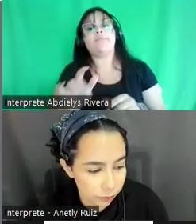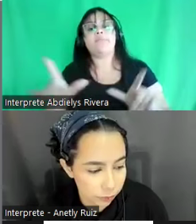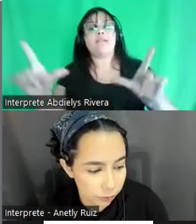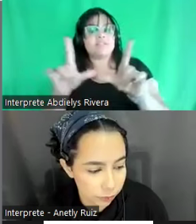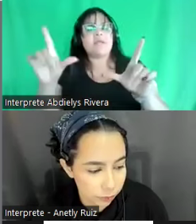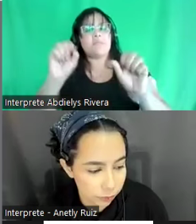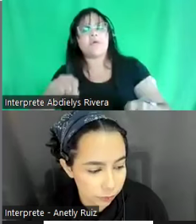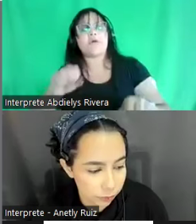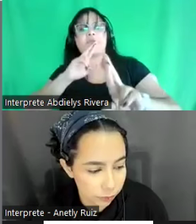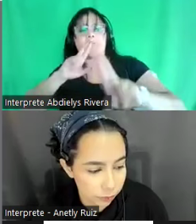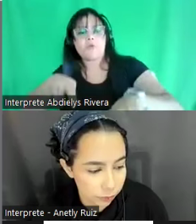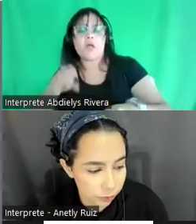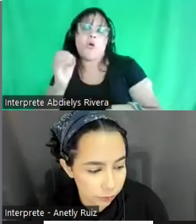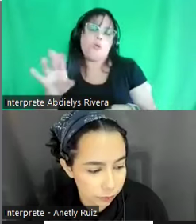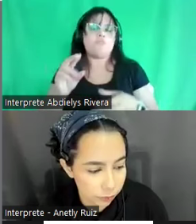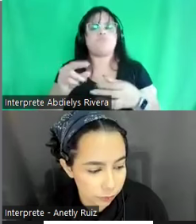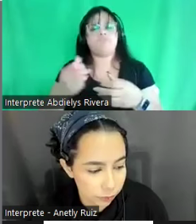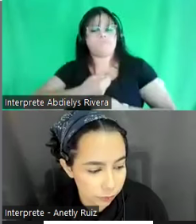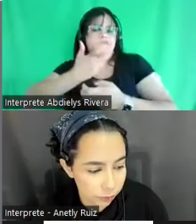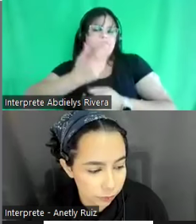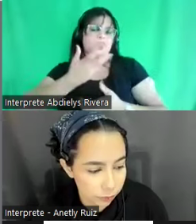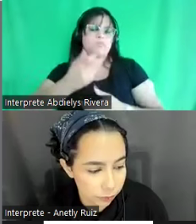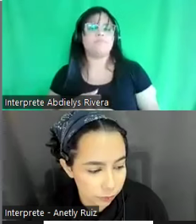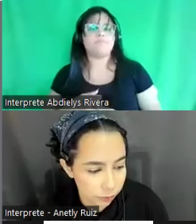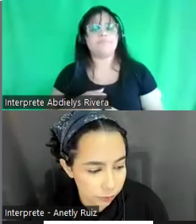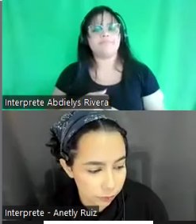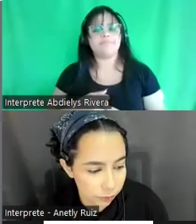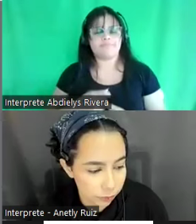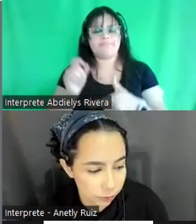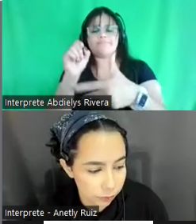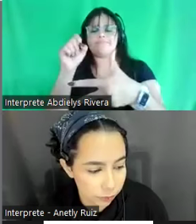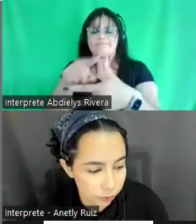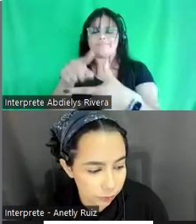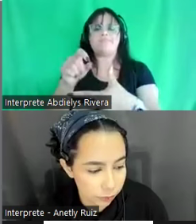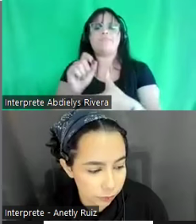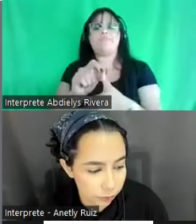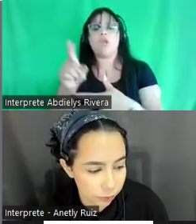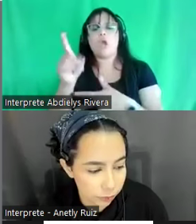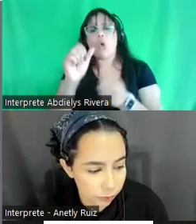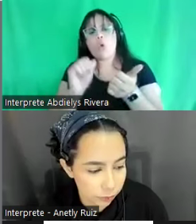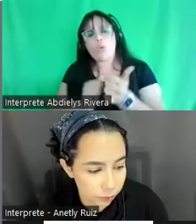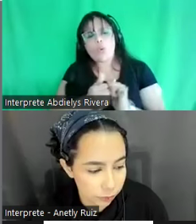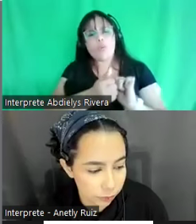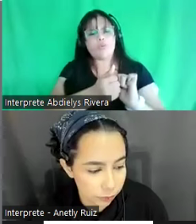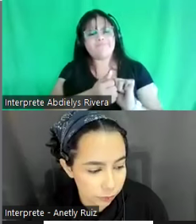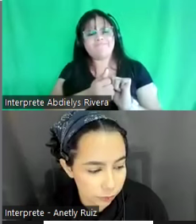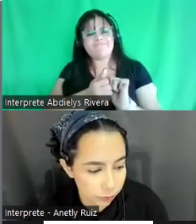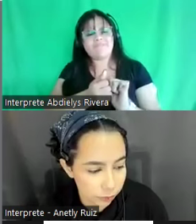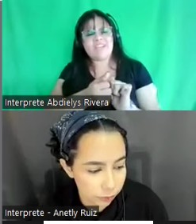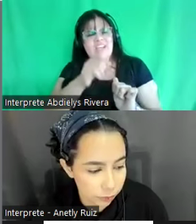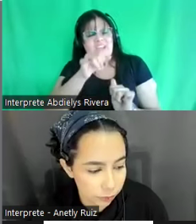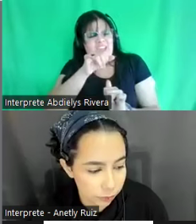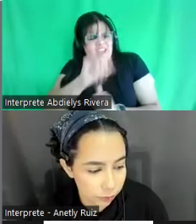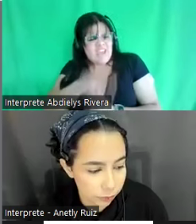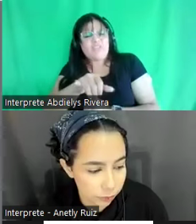el escenario. ¿Cómo los determinantes sociales de la salud impactan el acomodo que Juan necesita